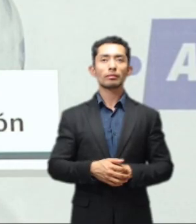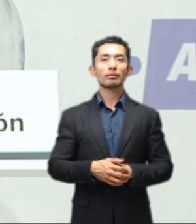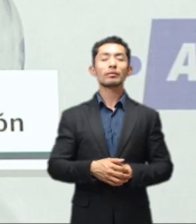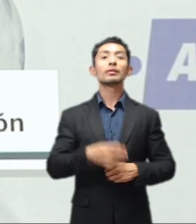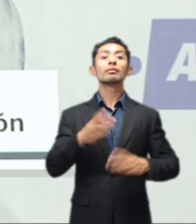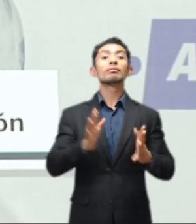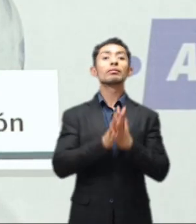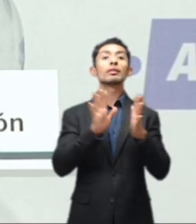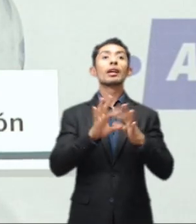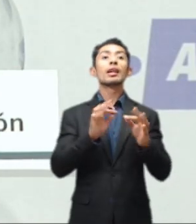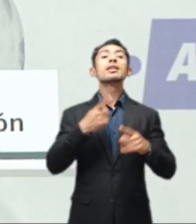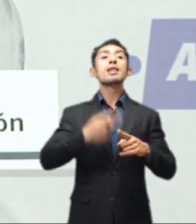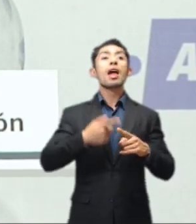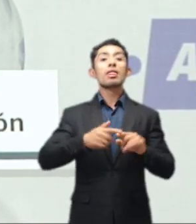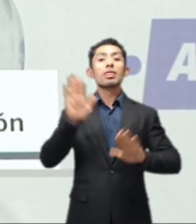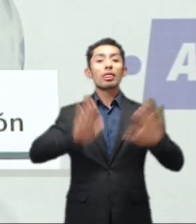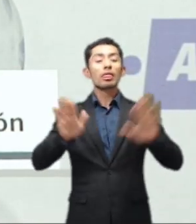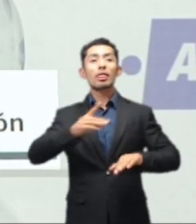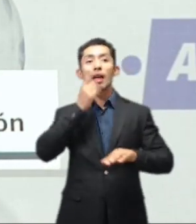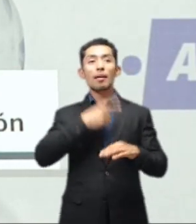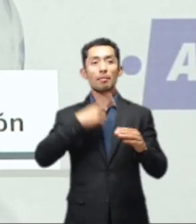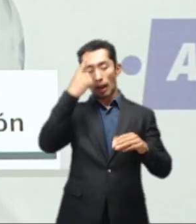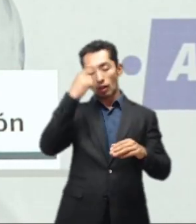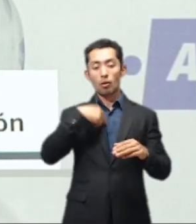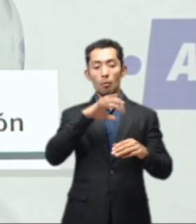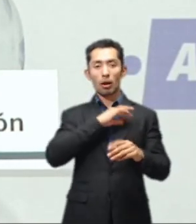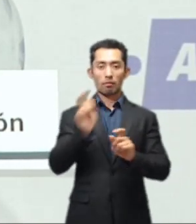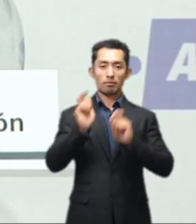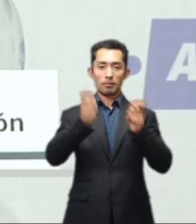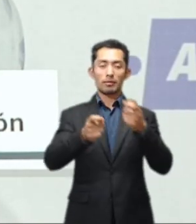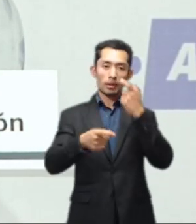hacer uso de la voz y pueden levantar la mano para que los